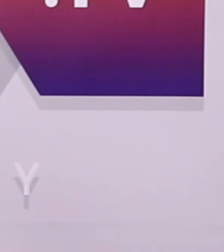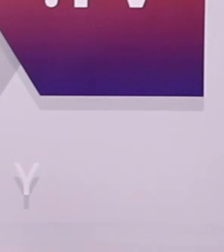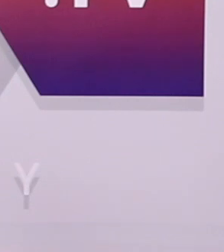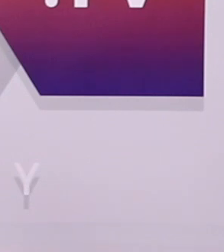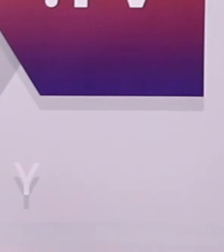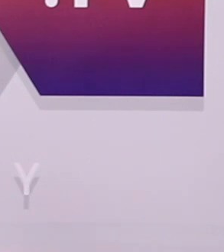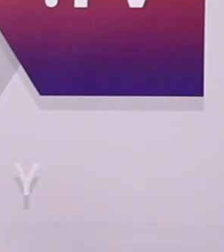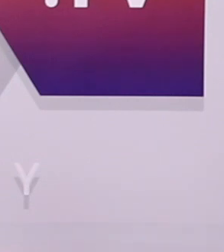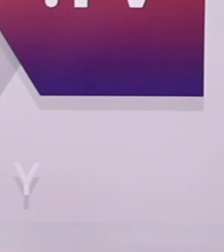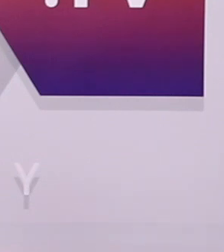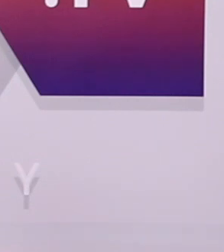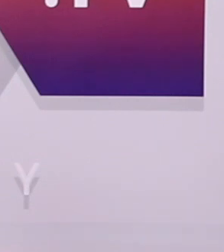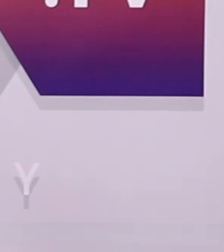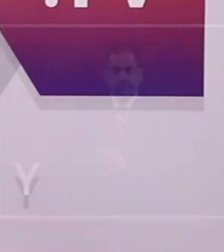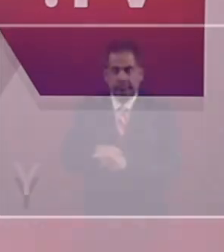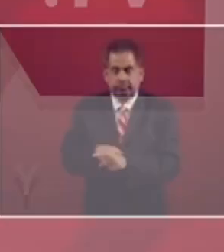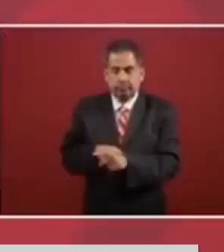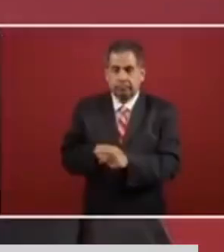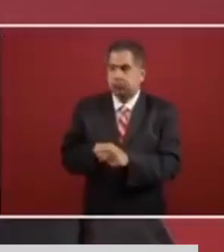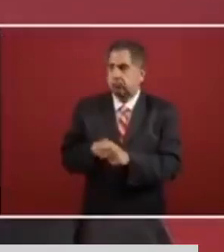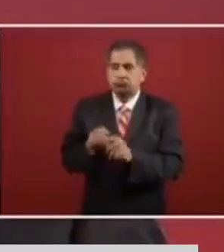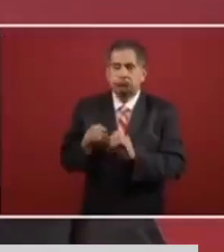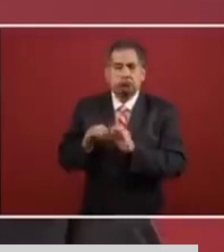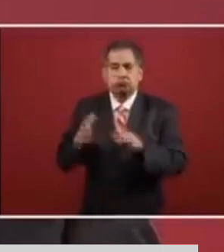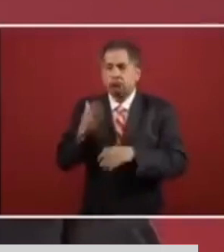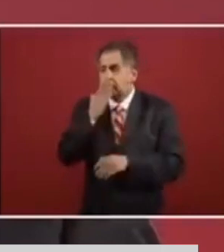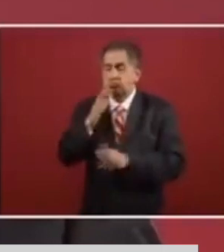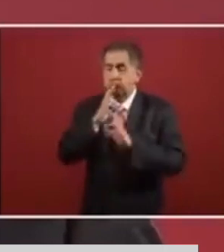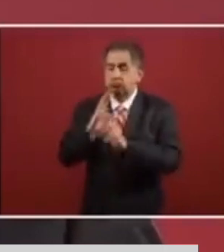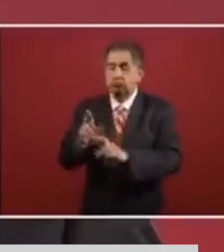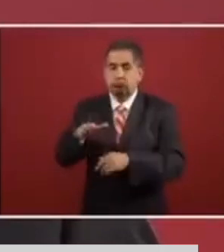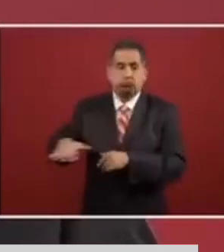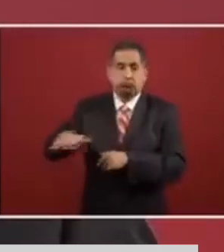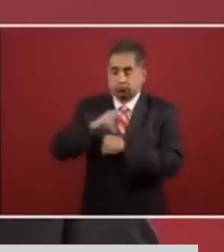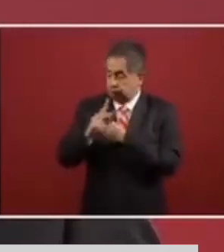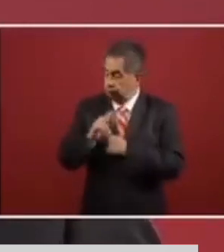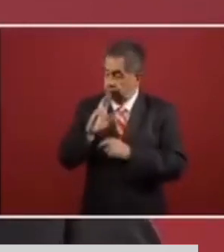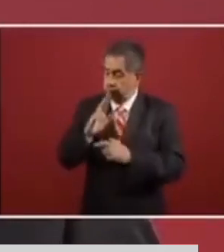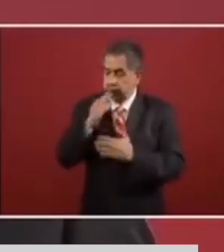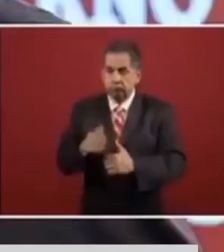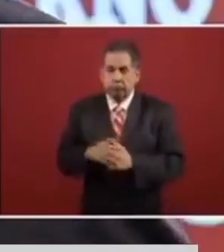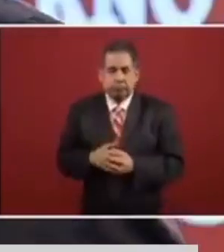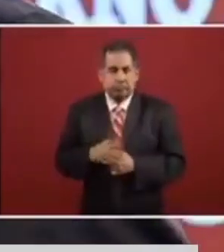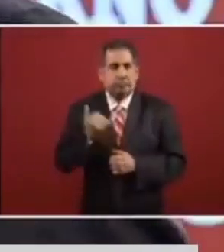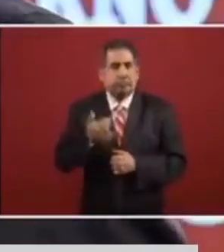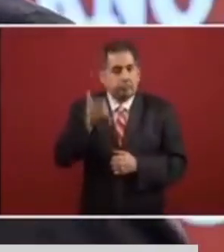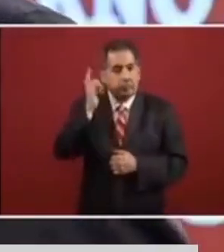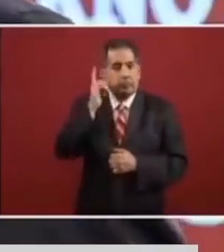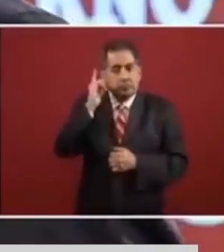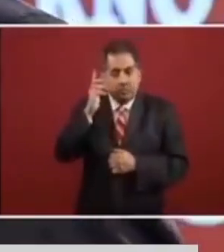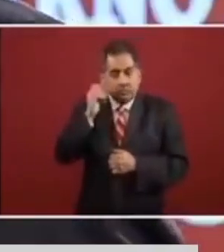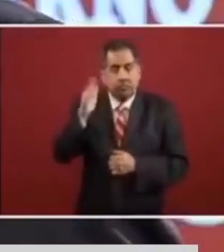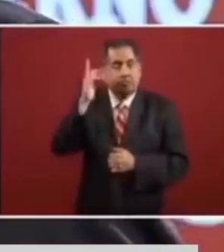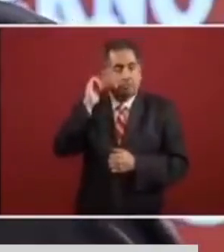la comunidad libanesa, los españoles de casi todos los países de América del Sur, y que refirió que muchos salvaron la vida por el apoyo y